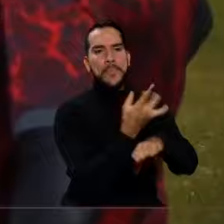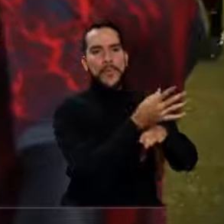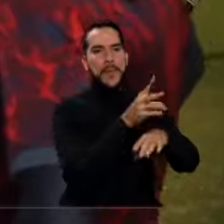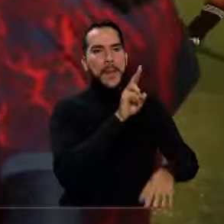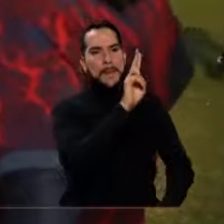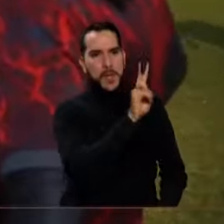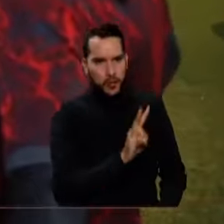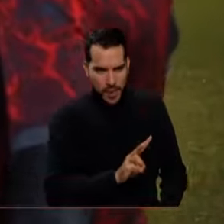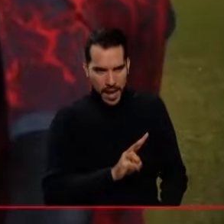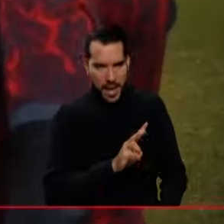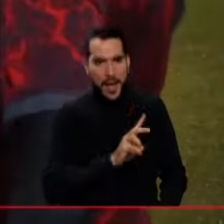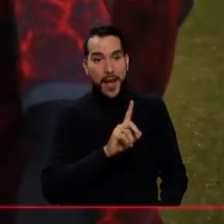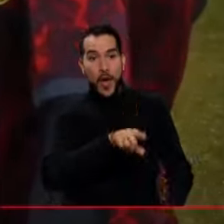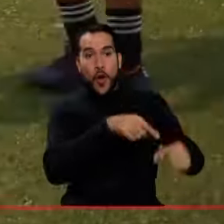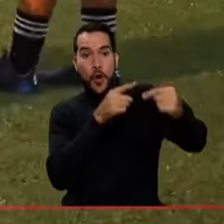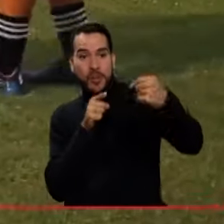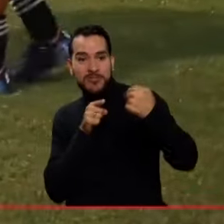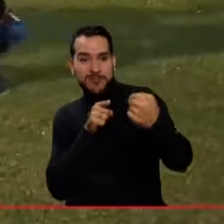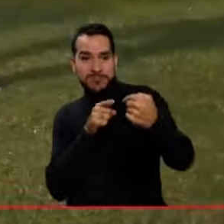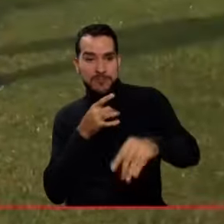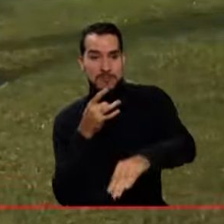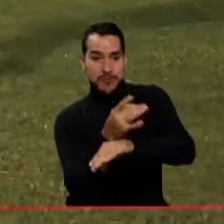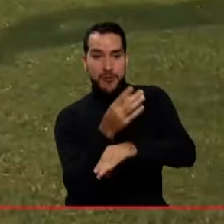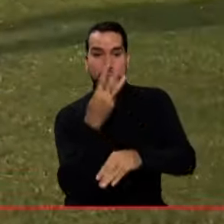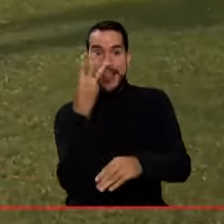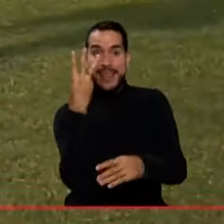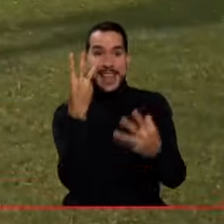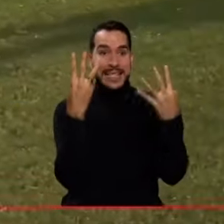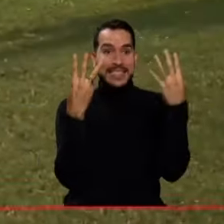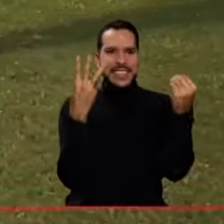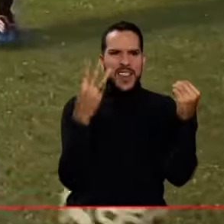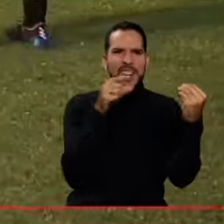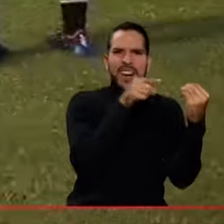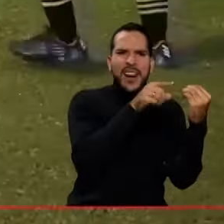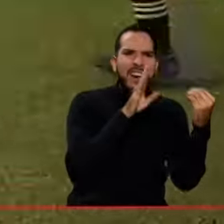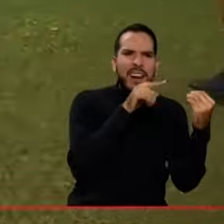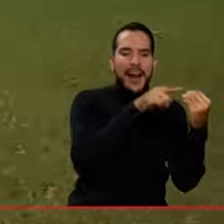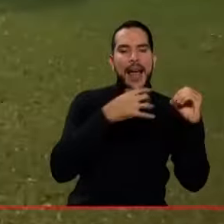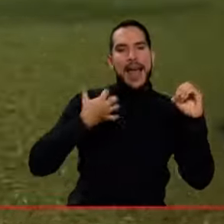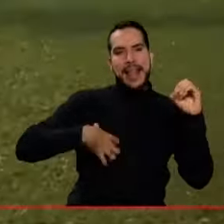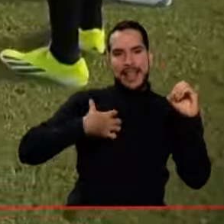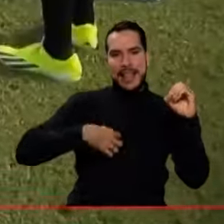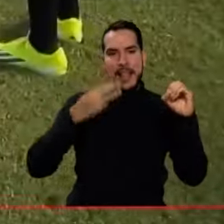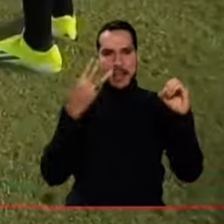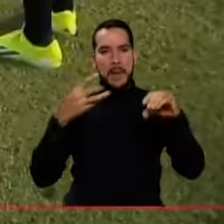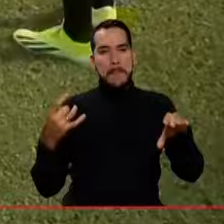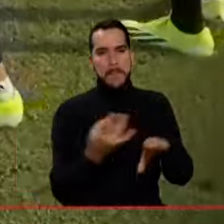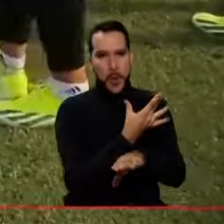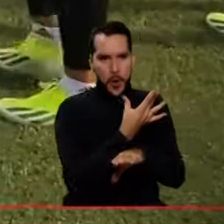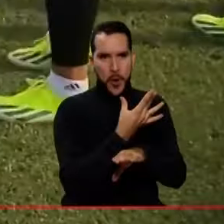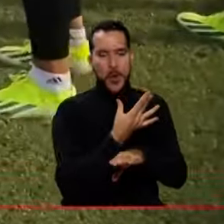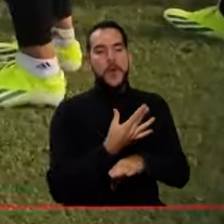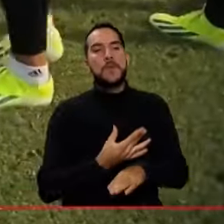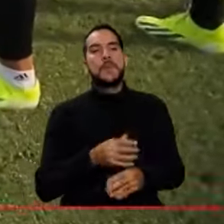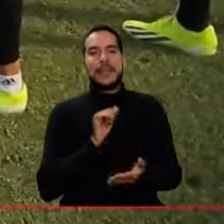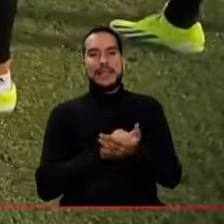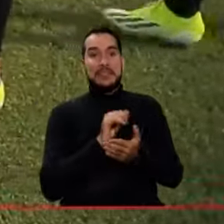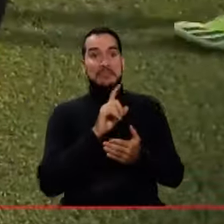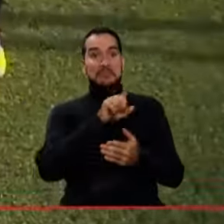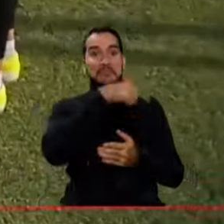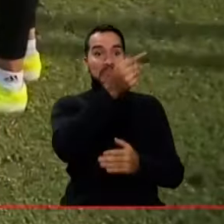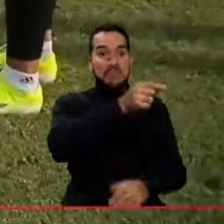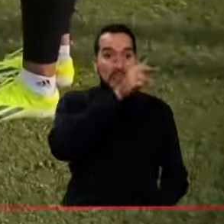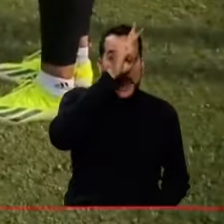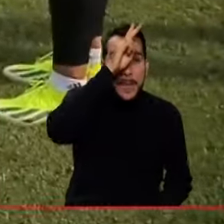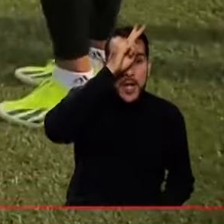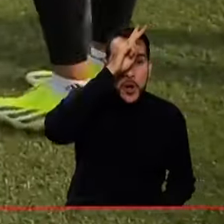mismísima selección argentina. Hoy el rival de turno será a las 6:30 hora colombiana, la selección de Perú. Y